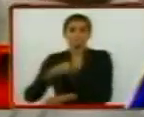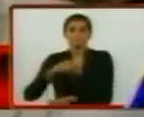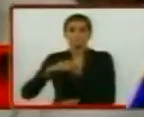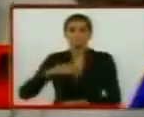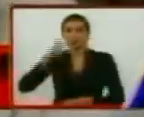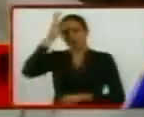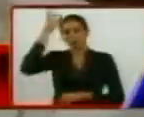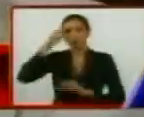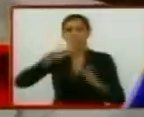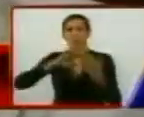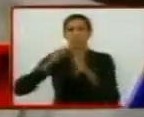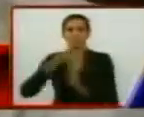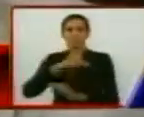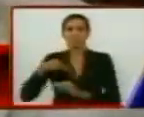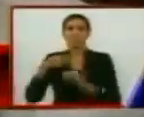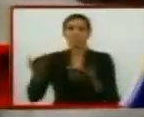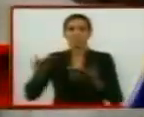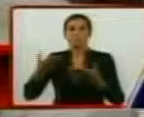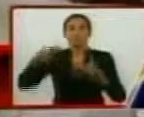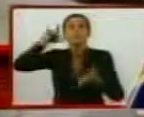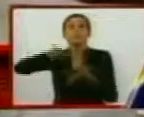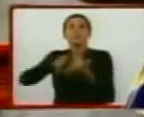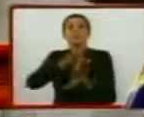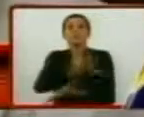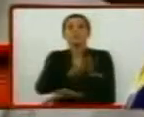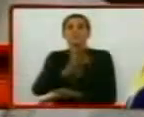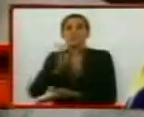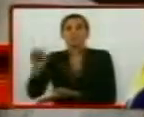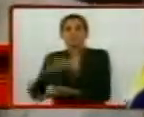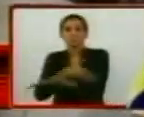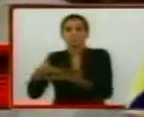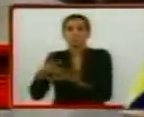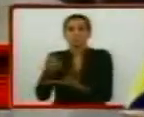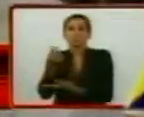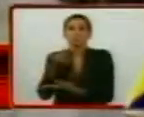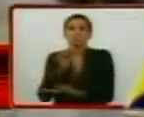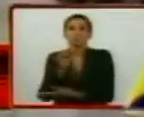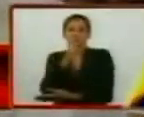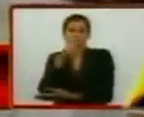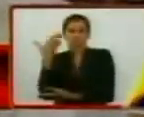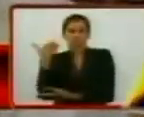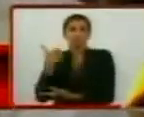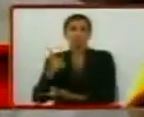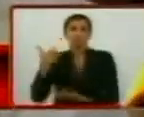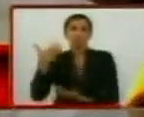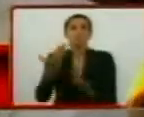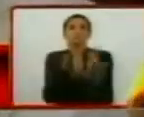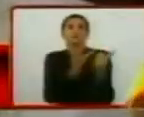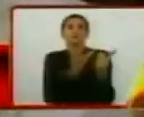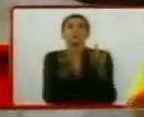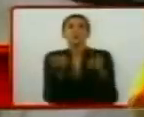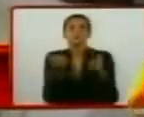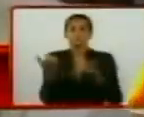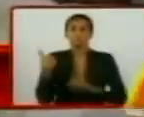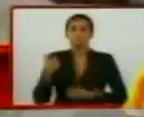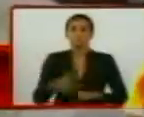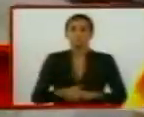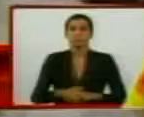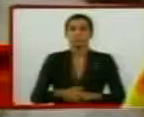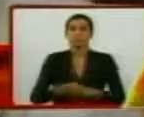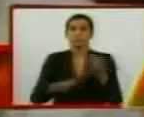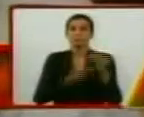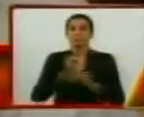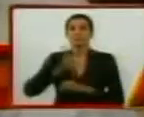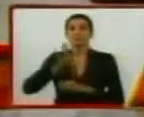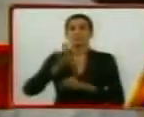500 millones de bolívares viejos y en esa época yo era tesorero y entonces hice